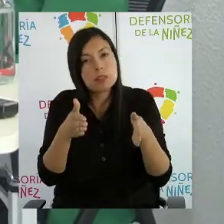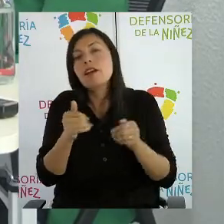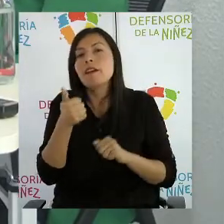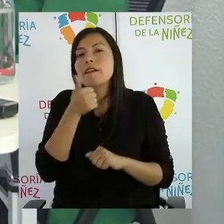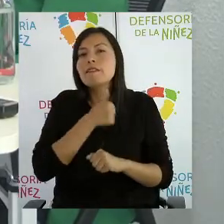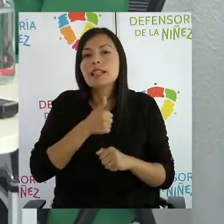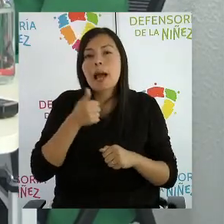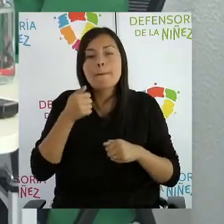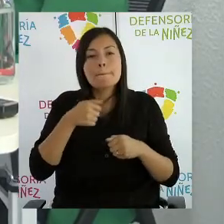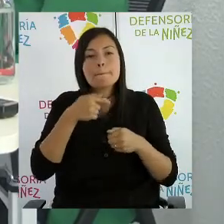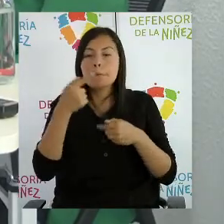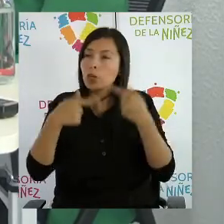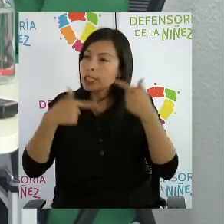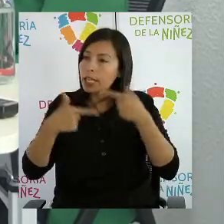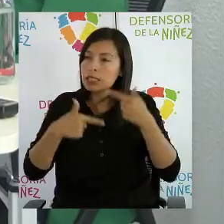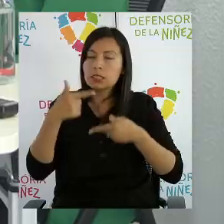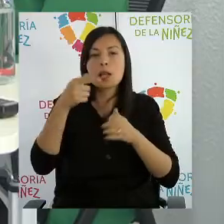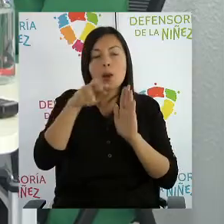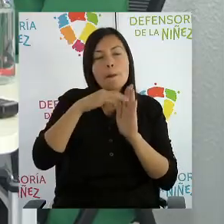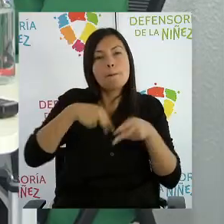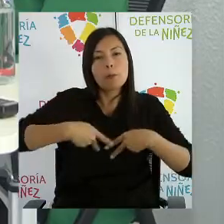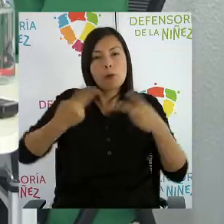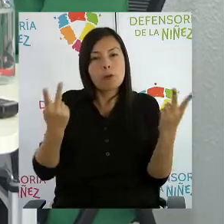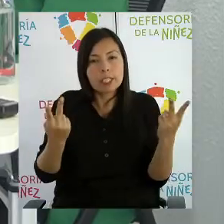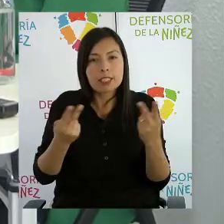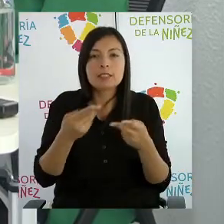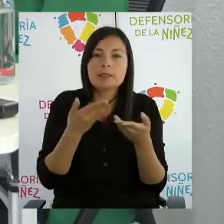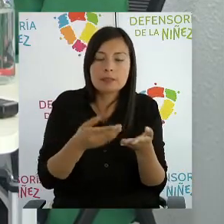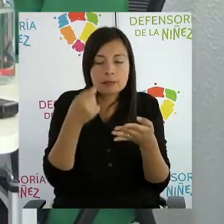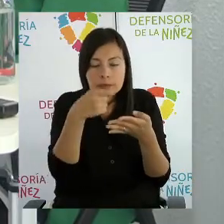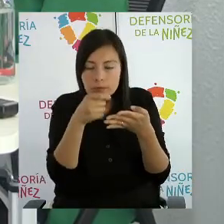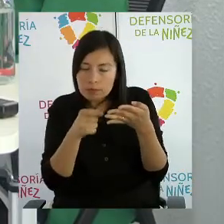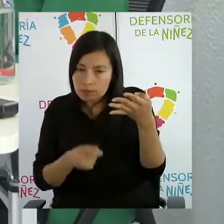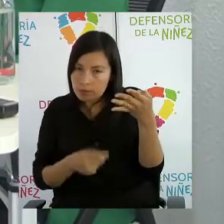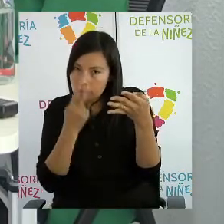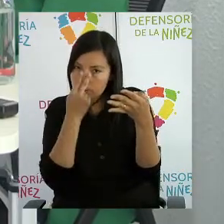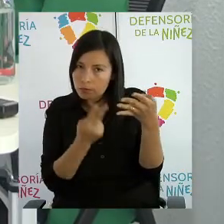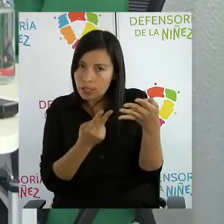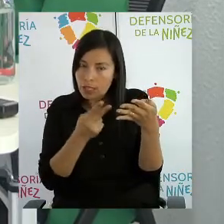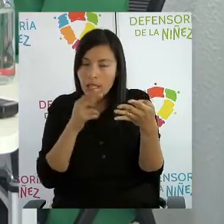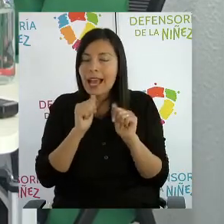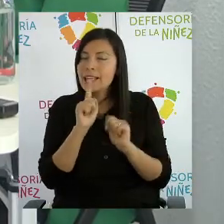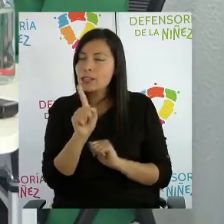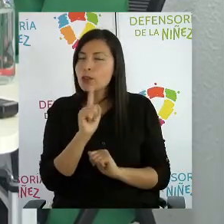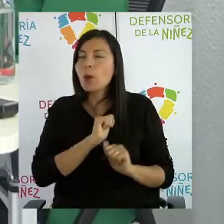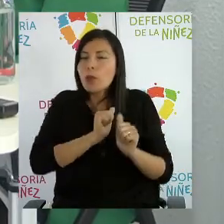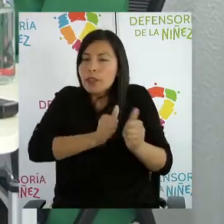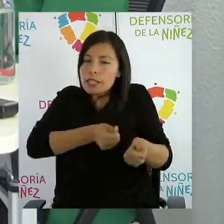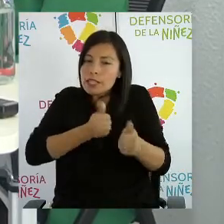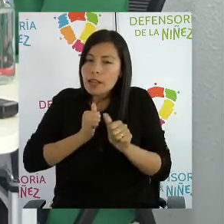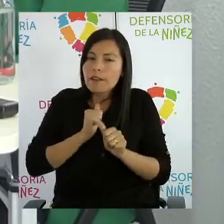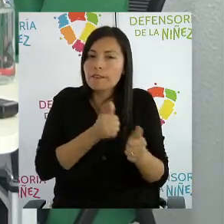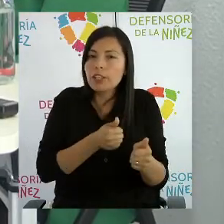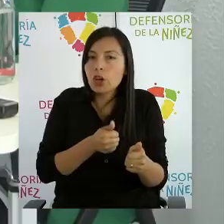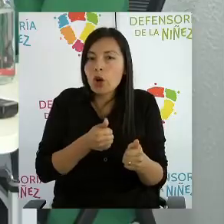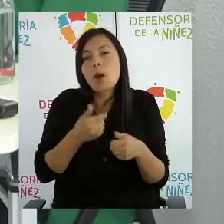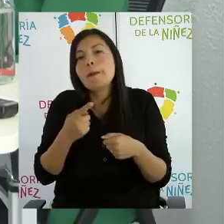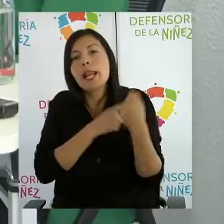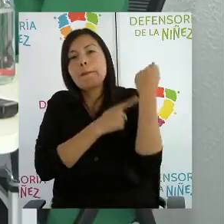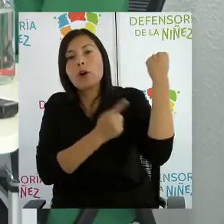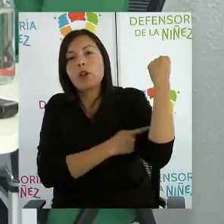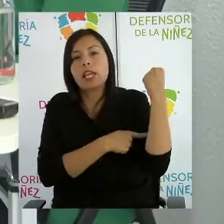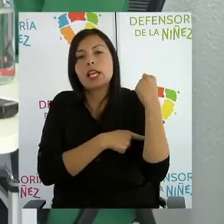políticas públicas, tampoco la legislación, y por lo tanto ahí hay un desafío crucial también para el Poder Ejecutivo y para el Poder Legislativo. Y